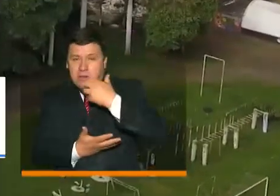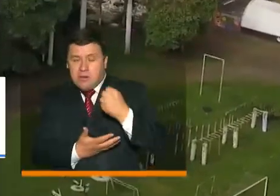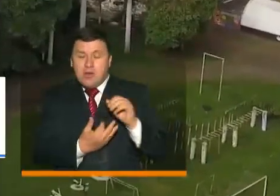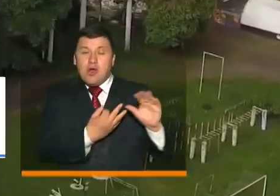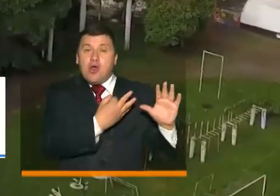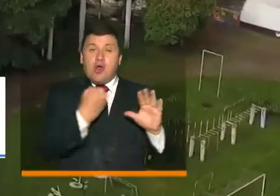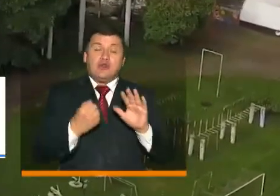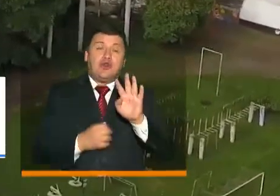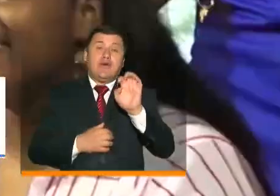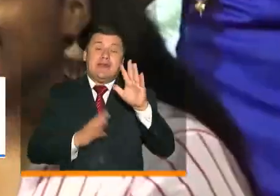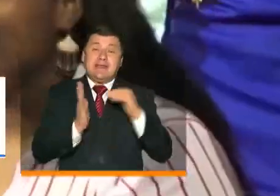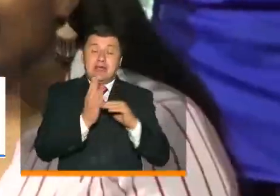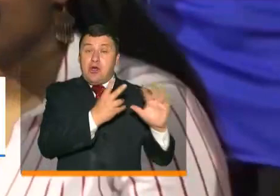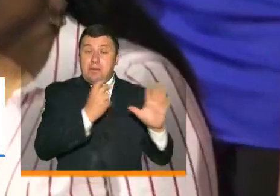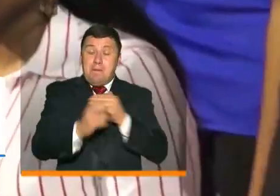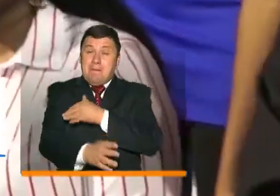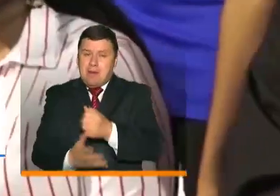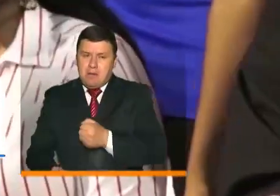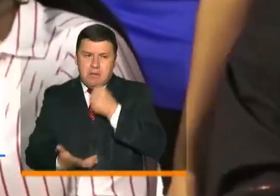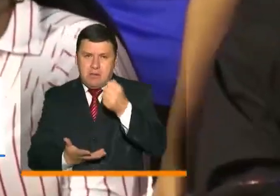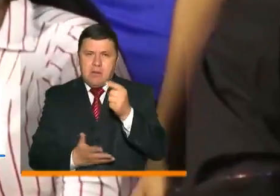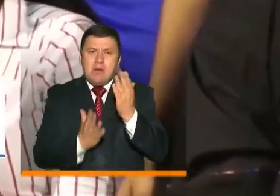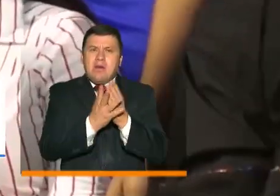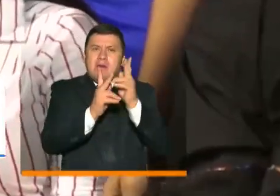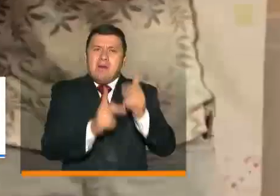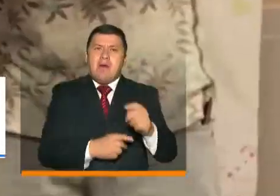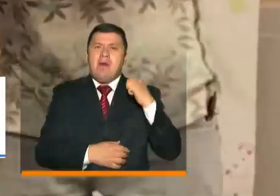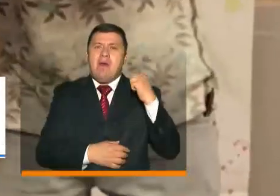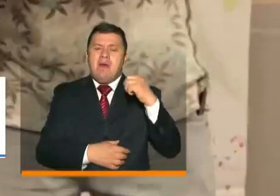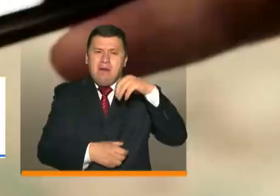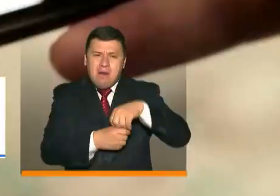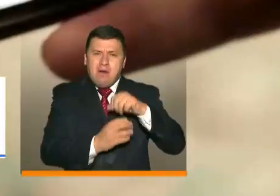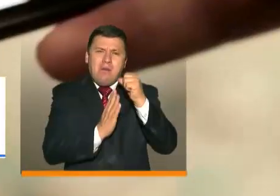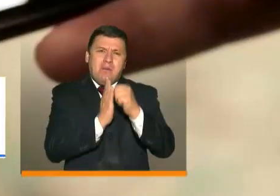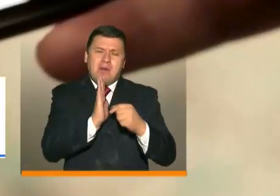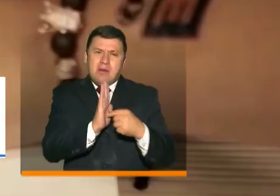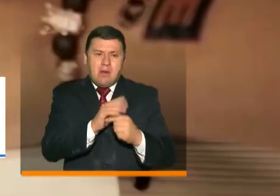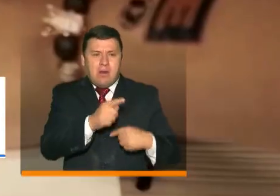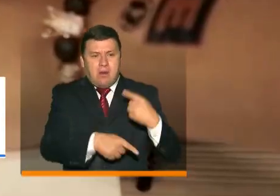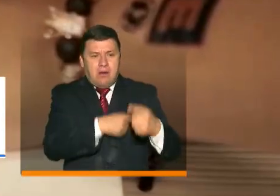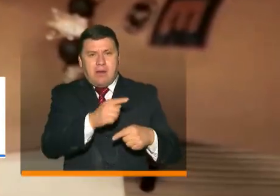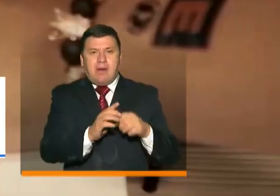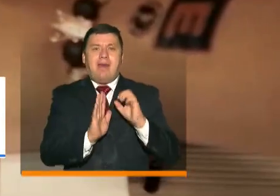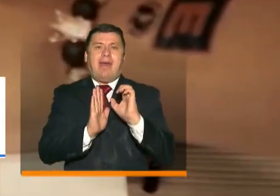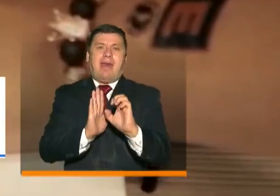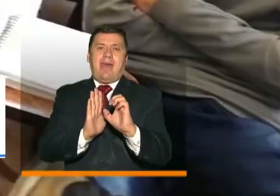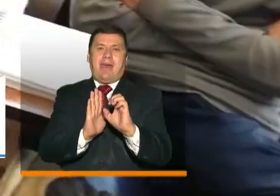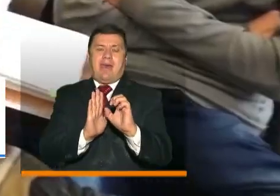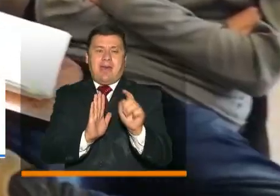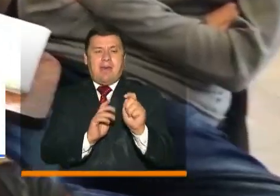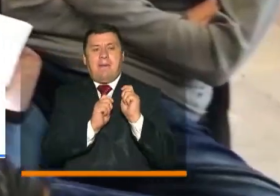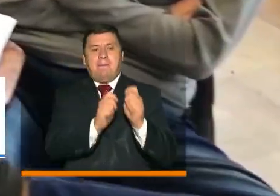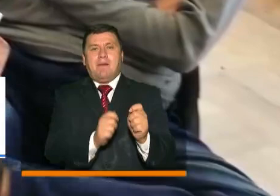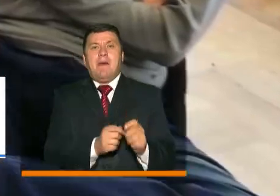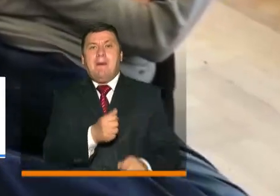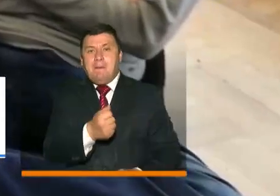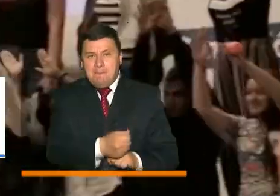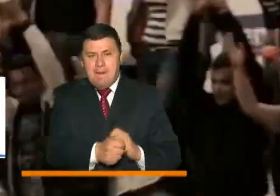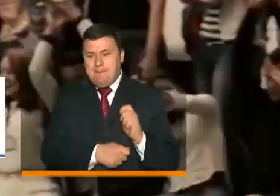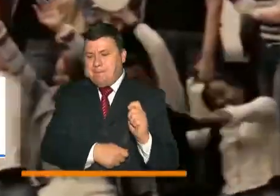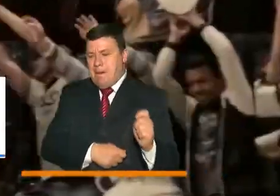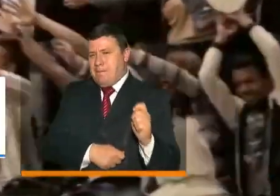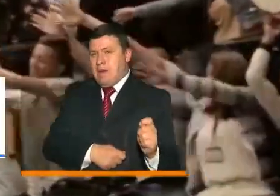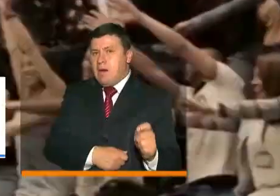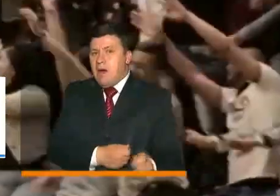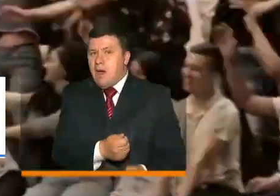895.700 millones contemplan los estudiantes beneficiados con el programa Generación E, a los que se suman recursos adicionales